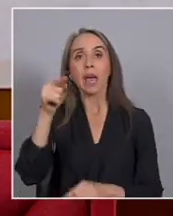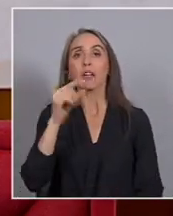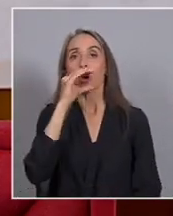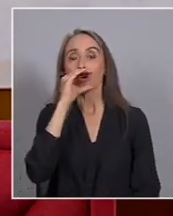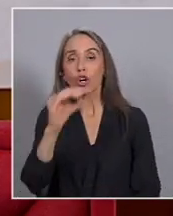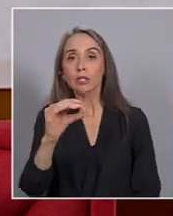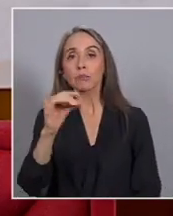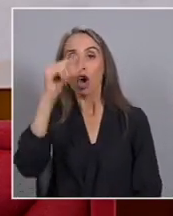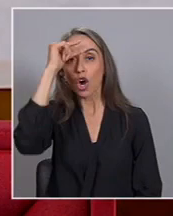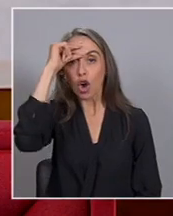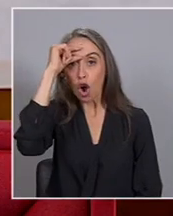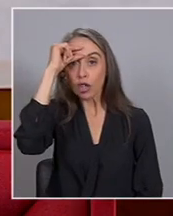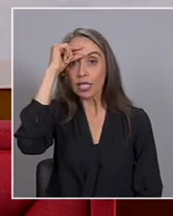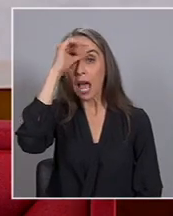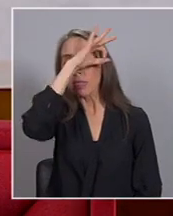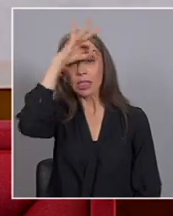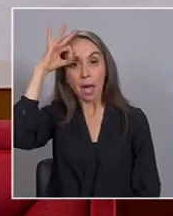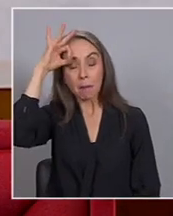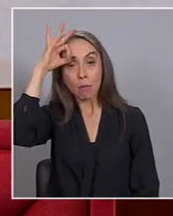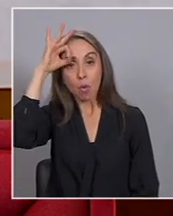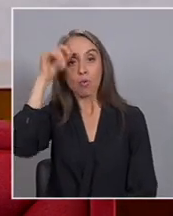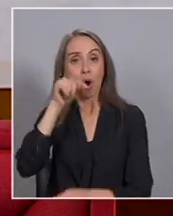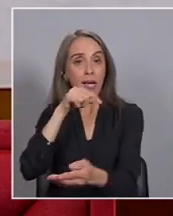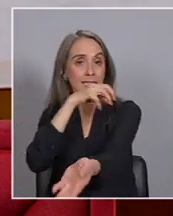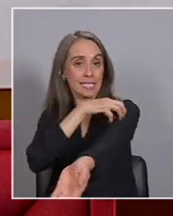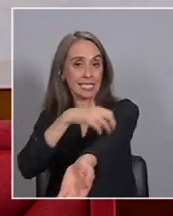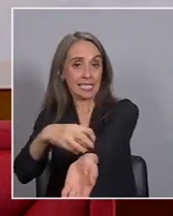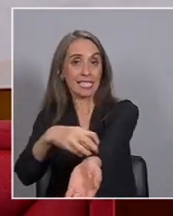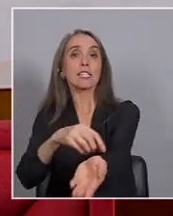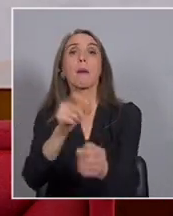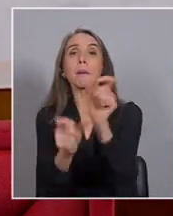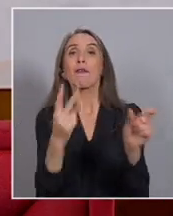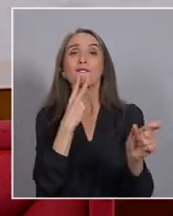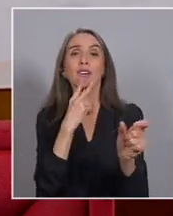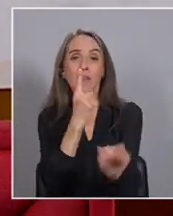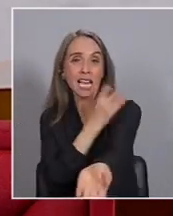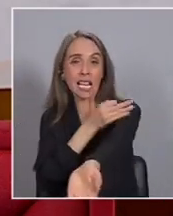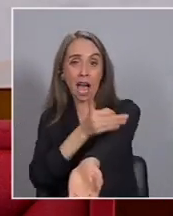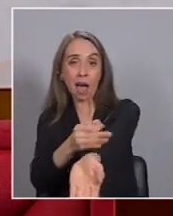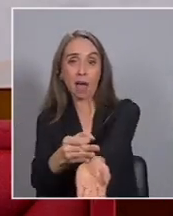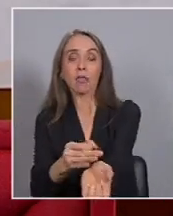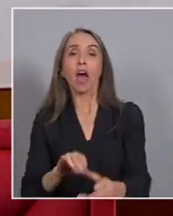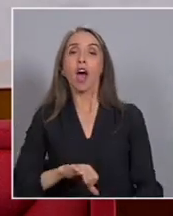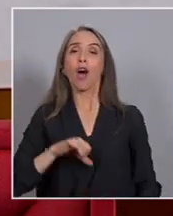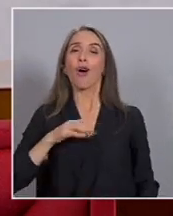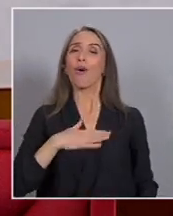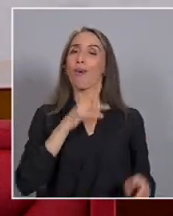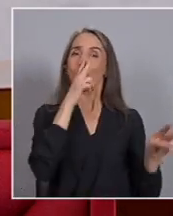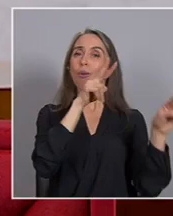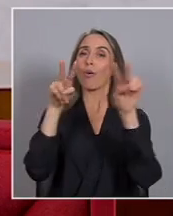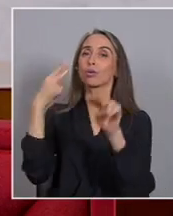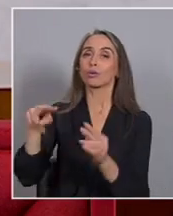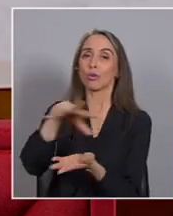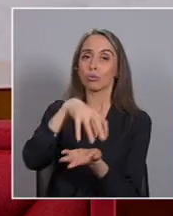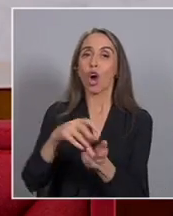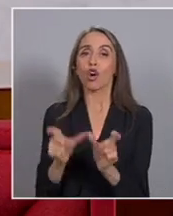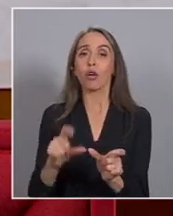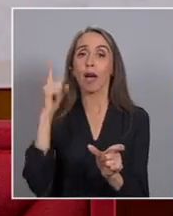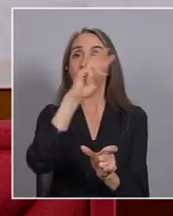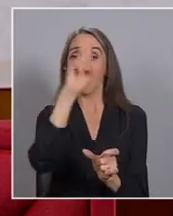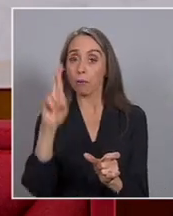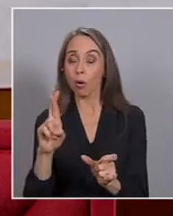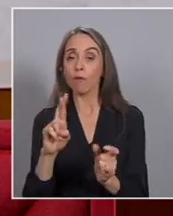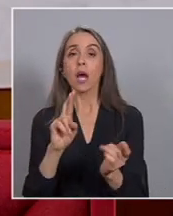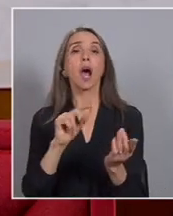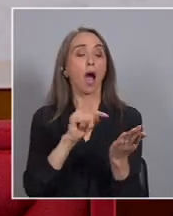Concepción, Coronel y Temuco, porque queremos que sus habitantes estén orgullosos de sus ciudades. La Contraloría ya